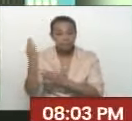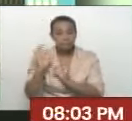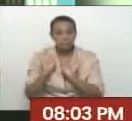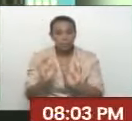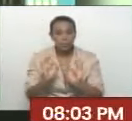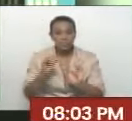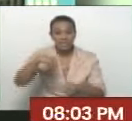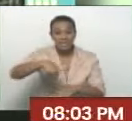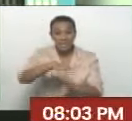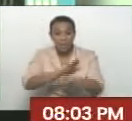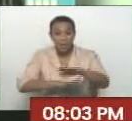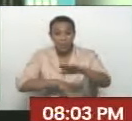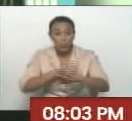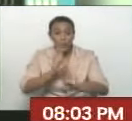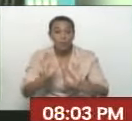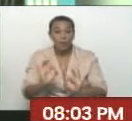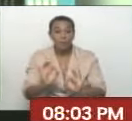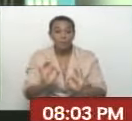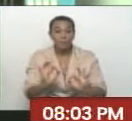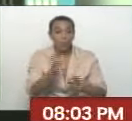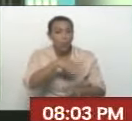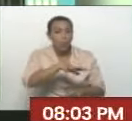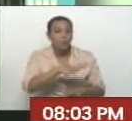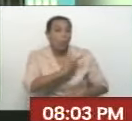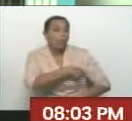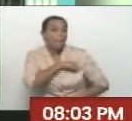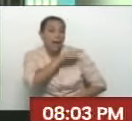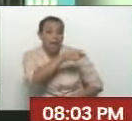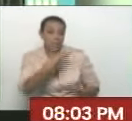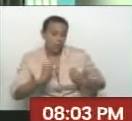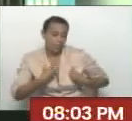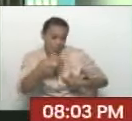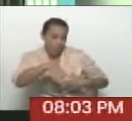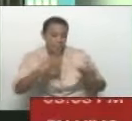desde Barcelona o desde cualquier otra parte del mundo, supongo yo.